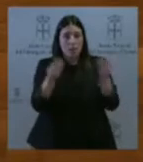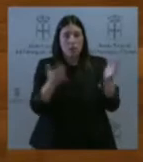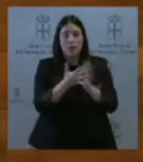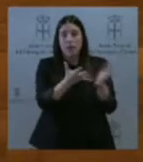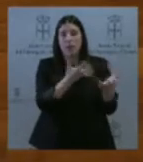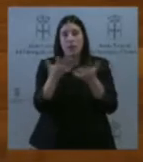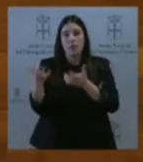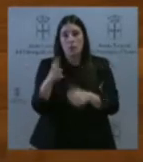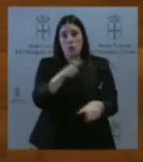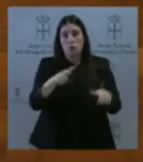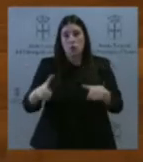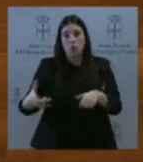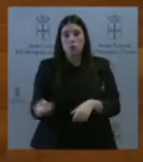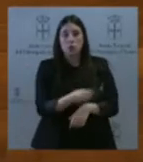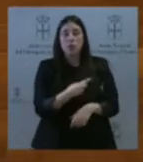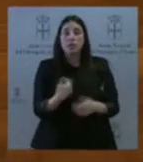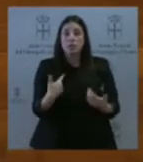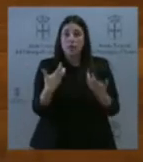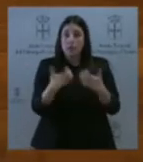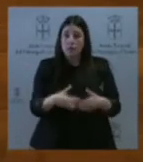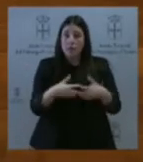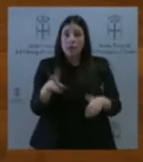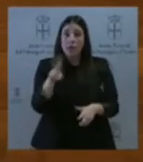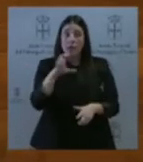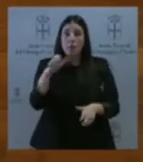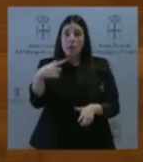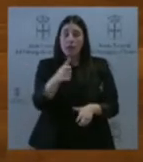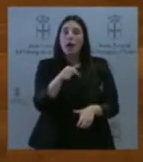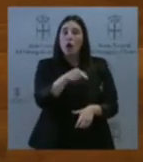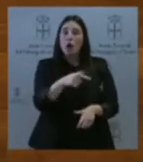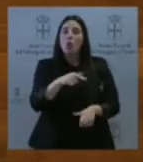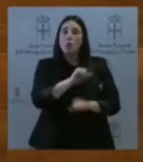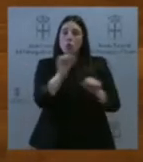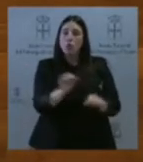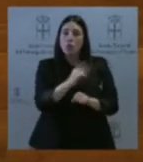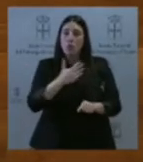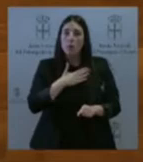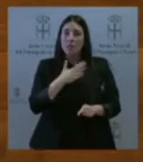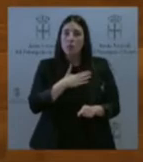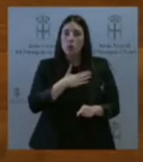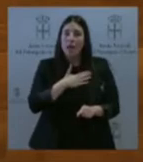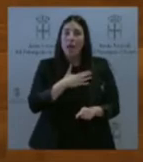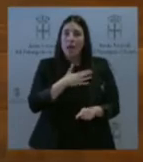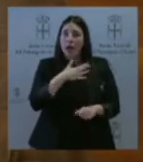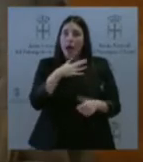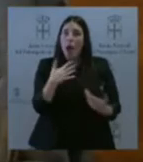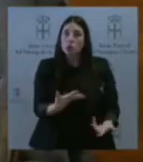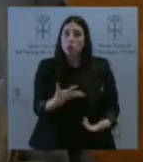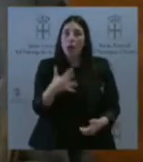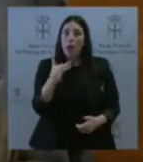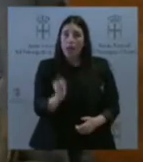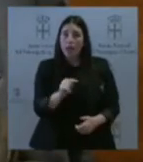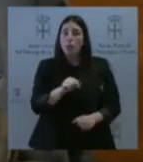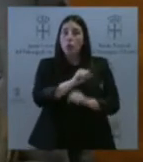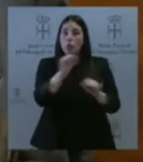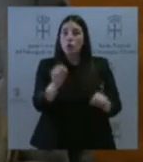ya tiene una protección patrimonial en la actualidad, una protección, señor diputado, que garantiza que la Consellería de Cultura y,